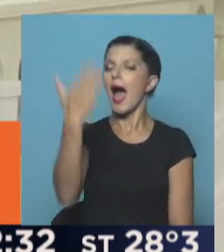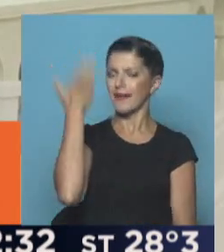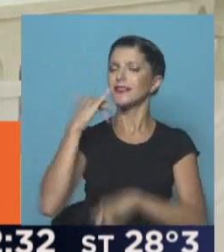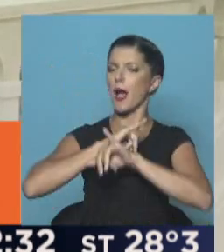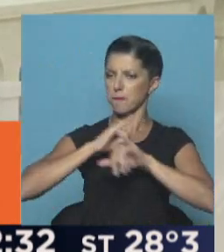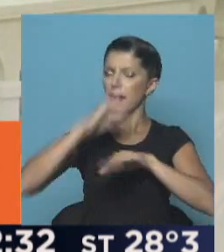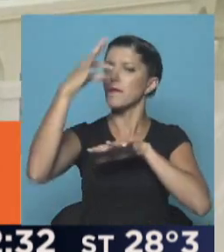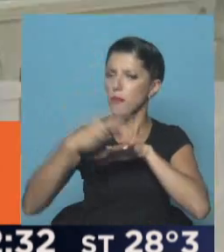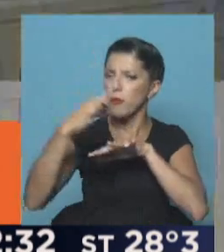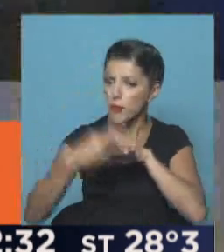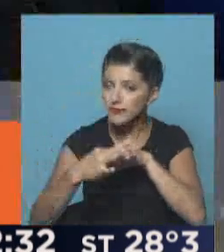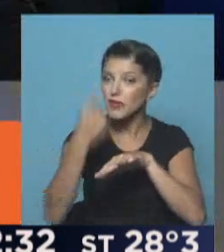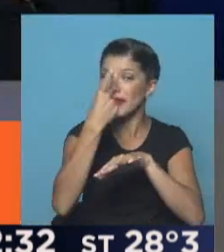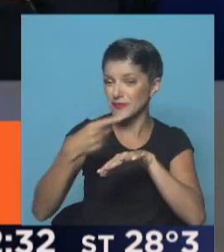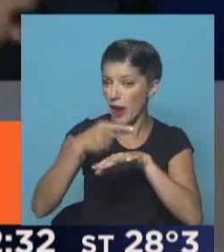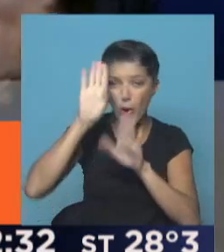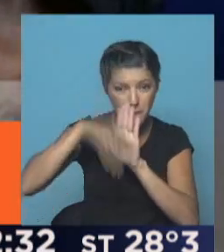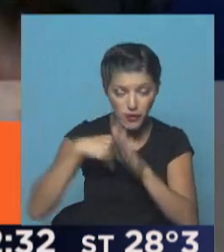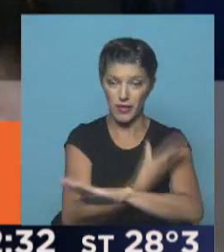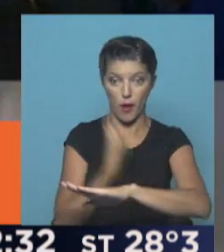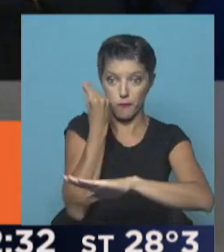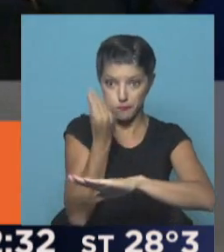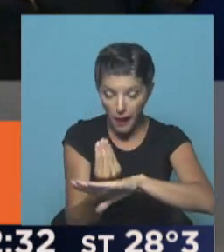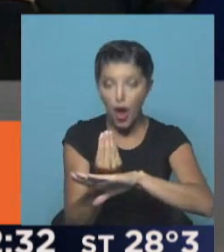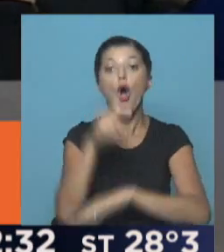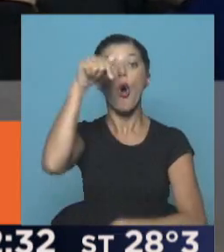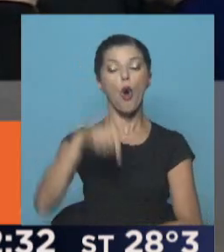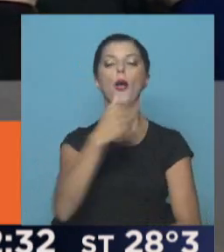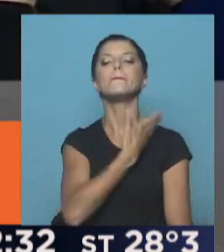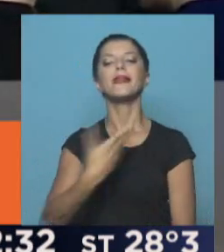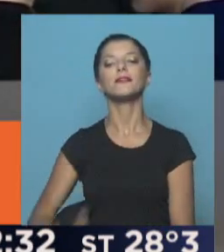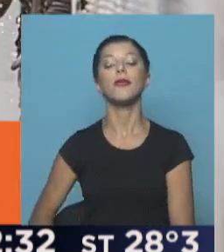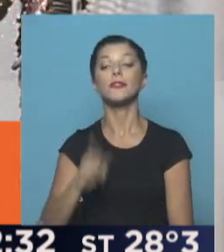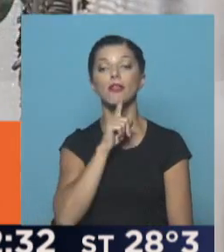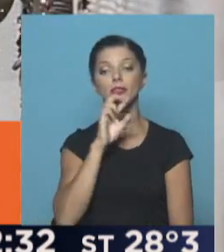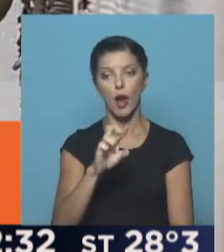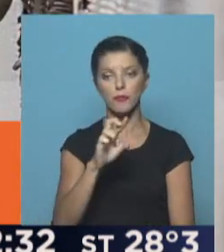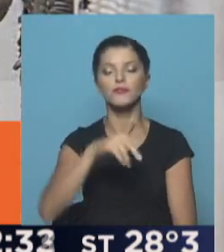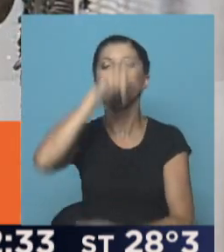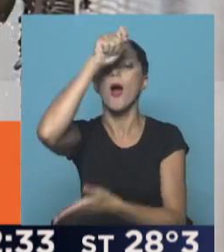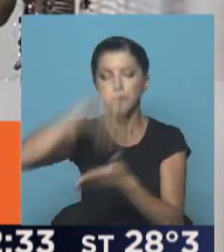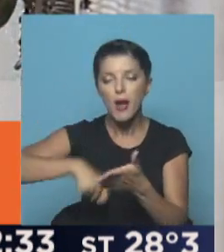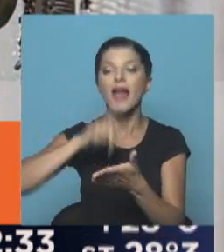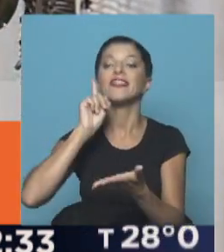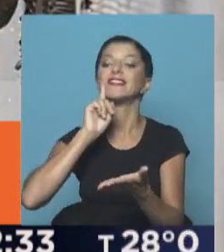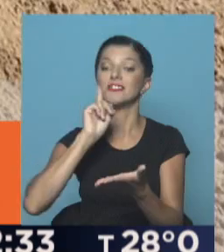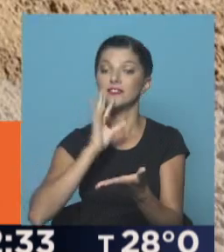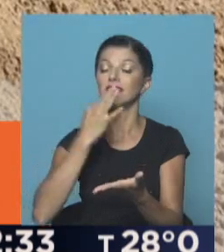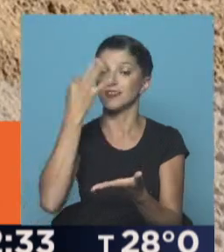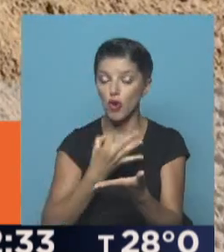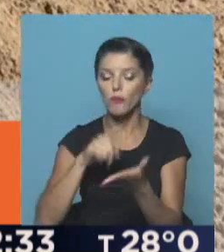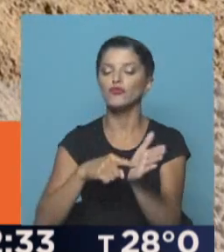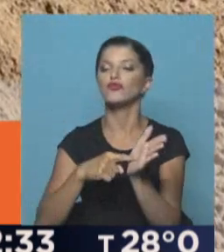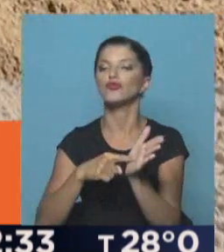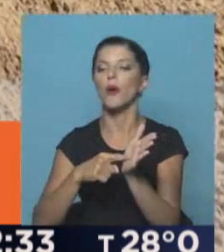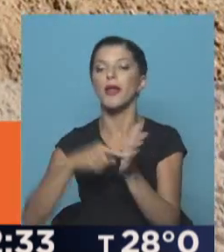una semana de su asunción, el flamante presidente de Estados Unidos, Donald Trump, firmó el decreto que ordena la construcción del polémico